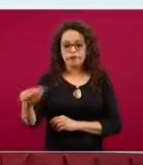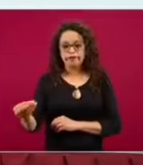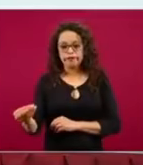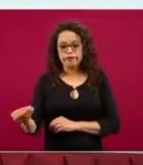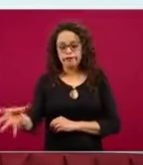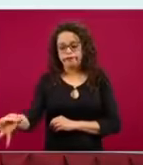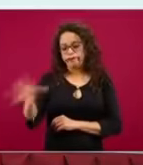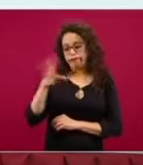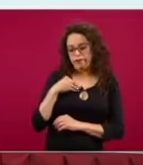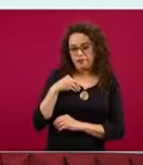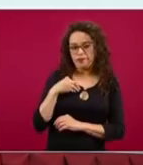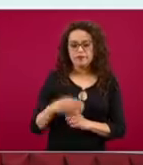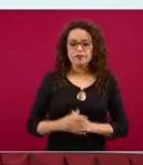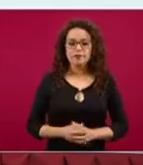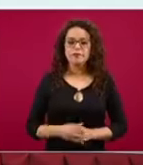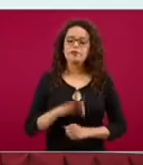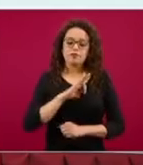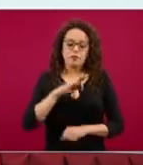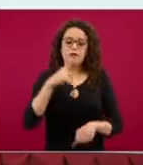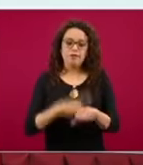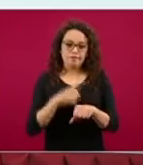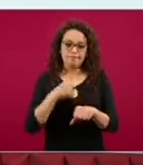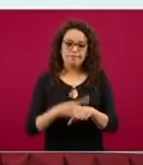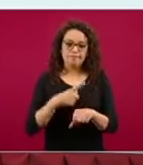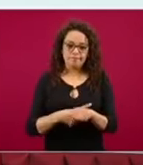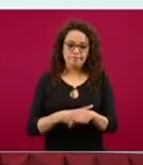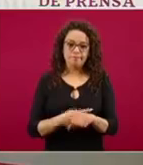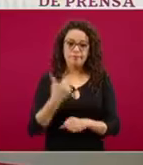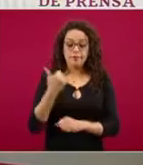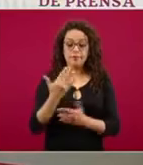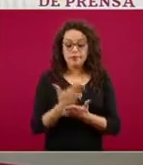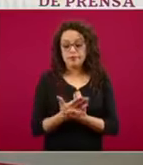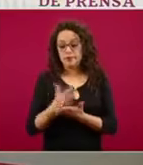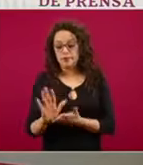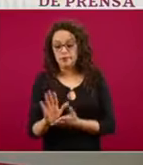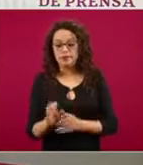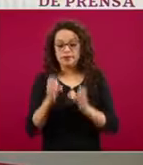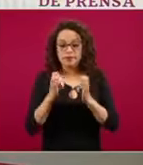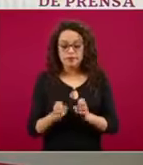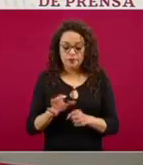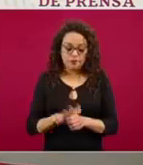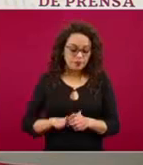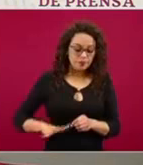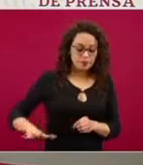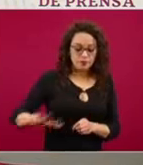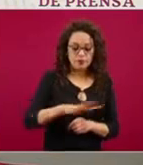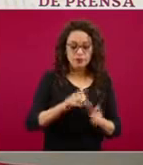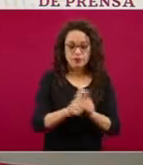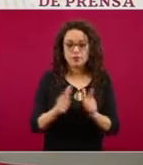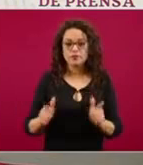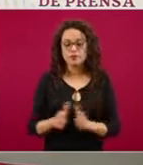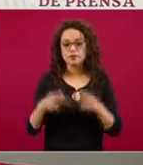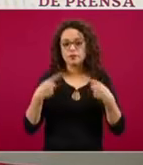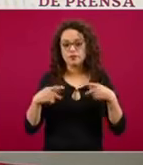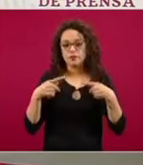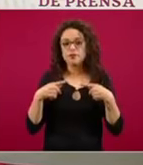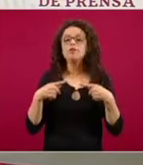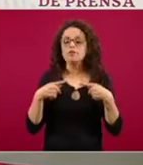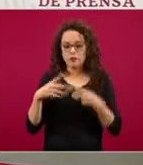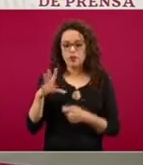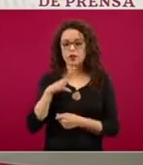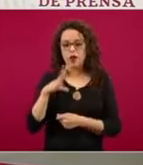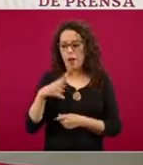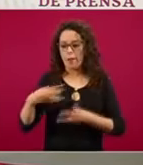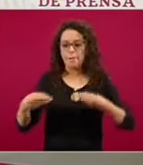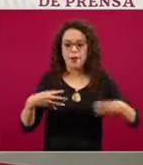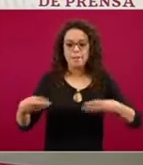en su momento sufrir la enfermedad y además estar integrado en un ambiente que genera entonces un brote, y